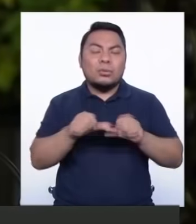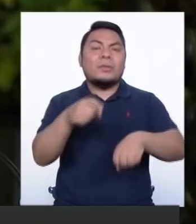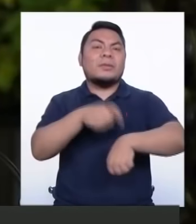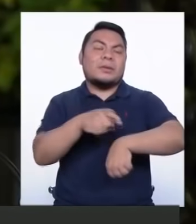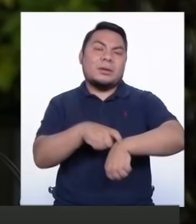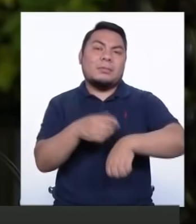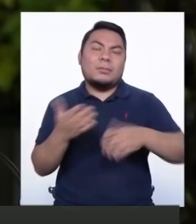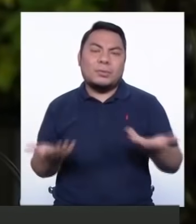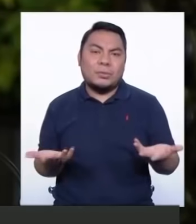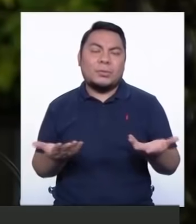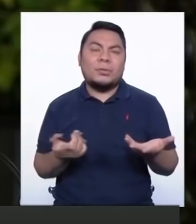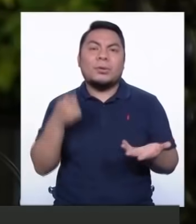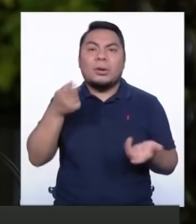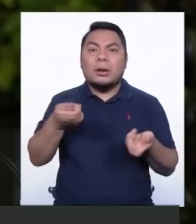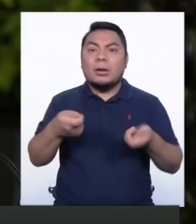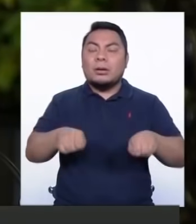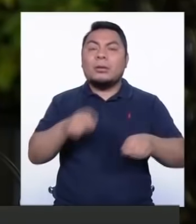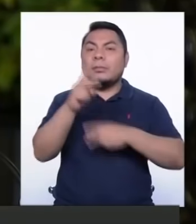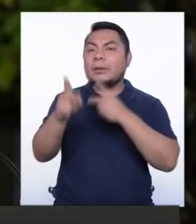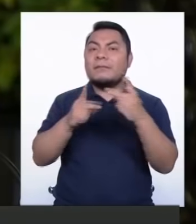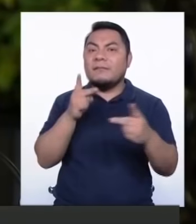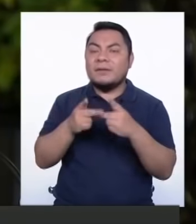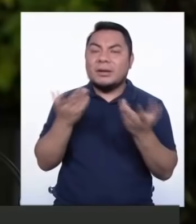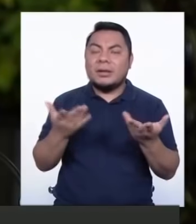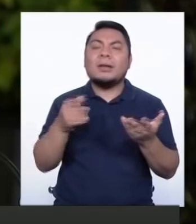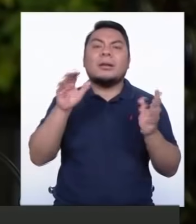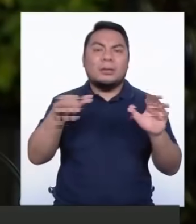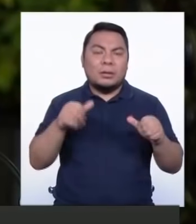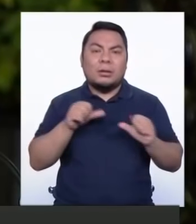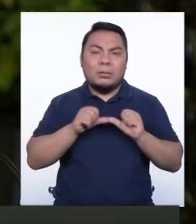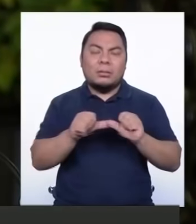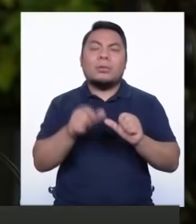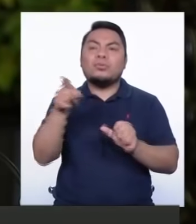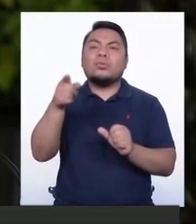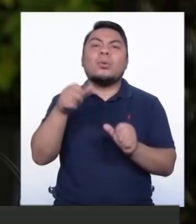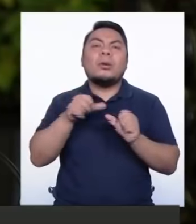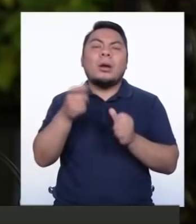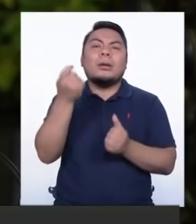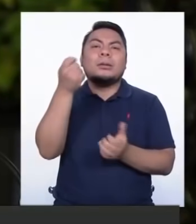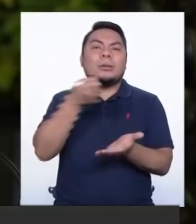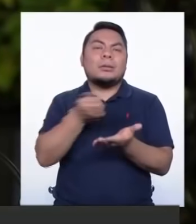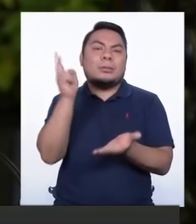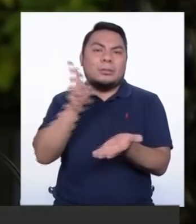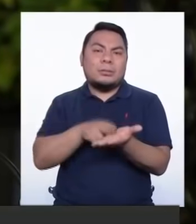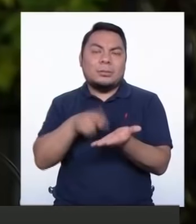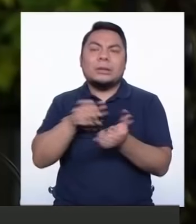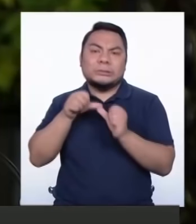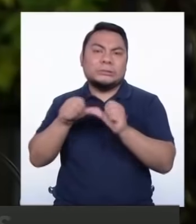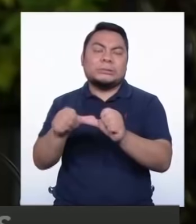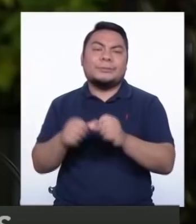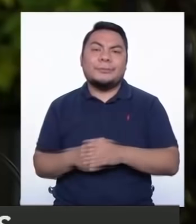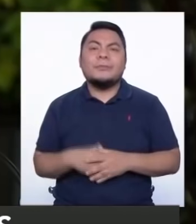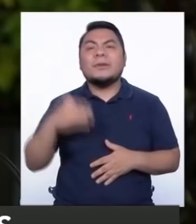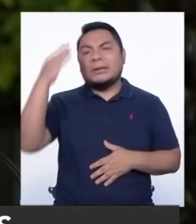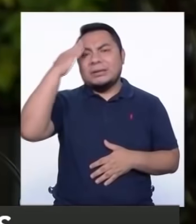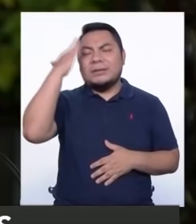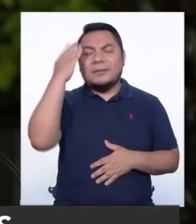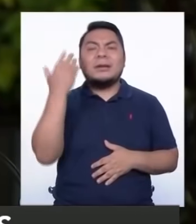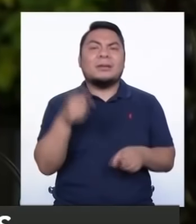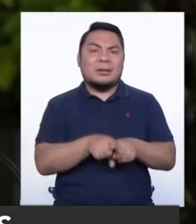periodo de suspensión perfecta, mantengan su cobertura de salud. De la misma manera, sabiendo que hay